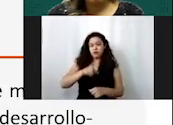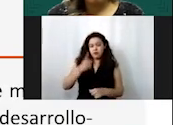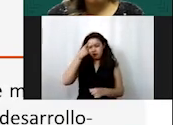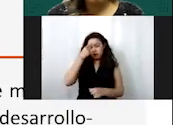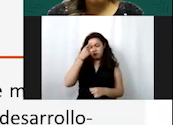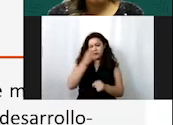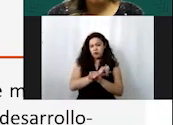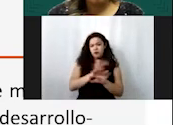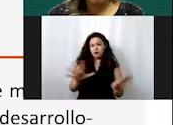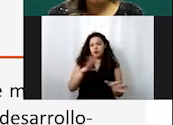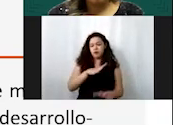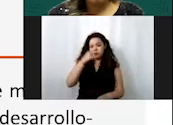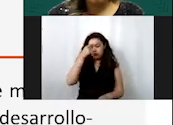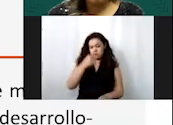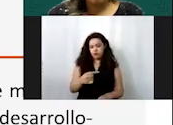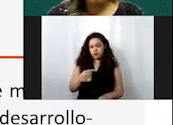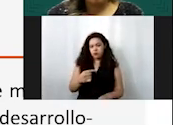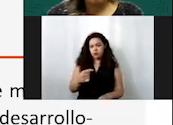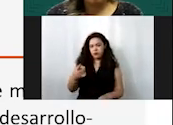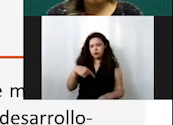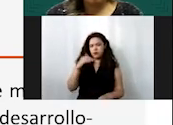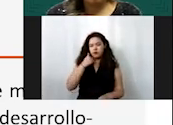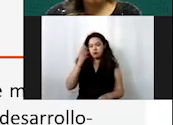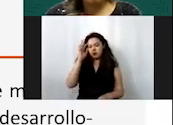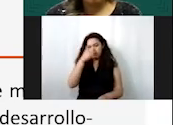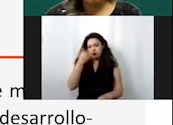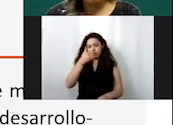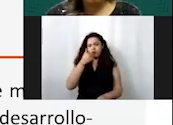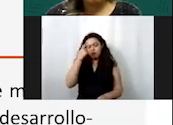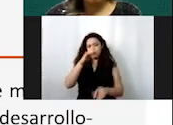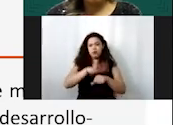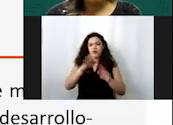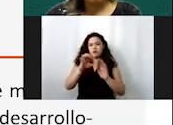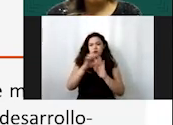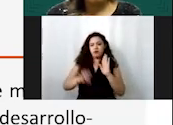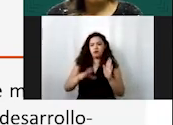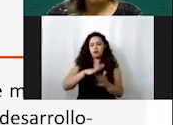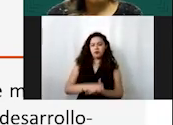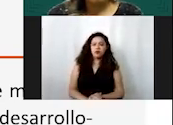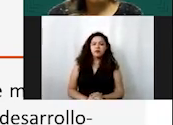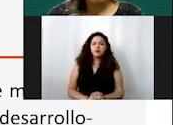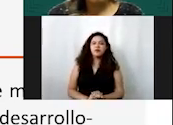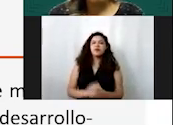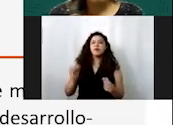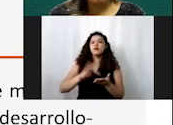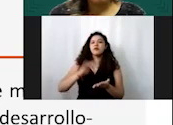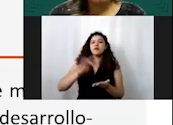que si quieren consultarla para tener más ejemplos todavía. Gracias a